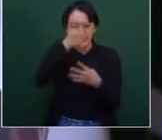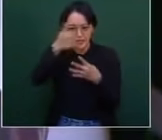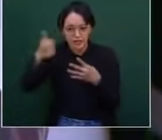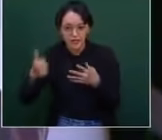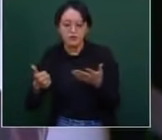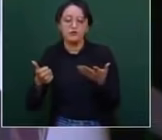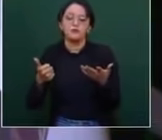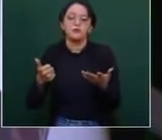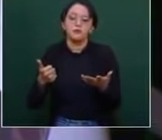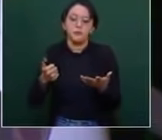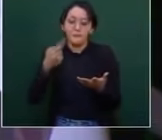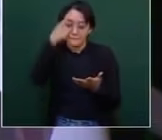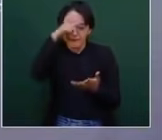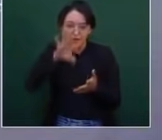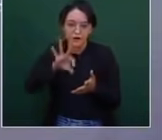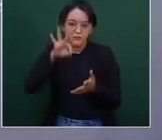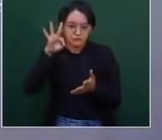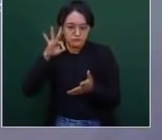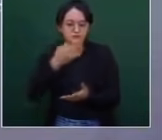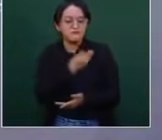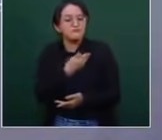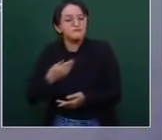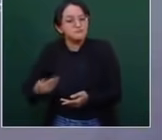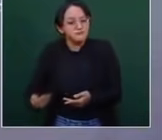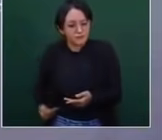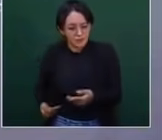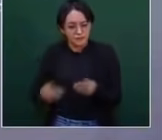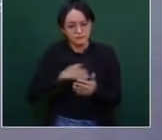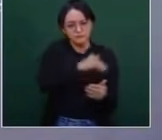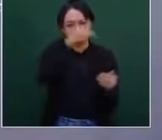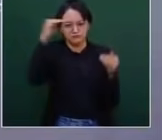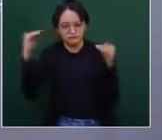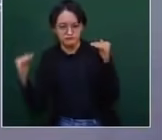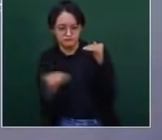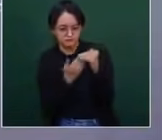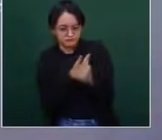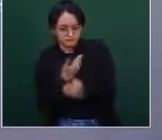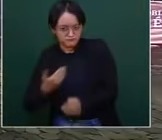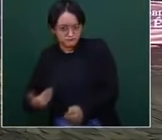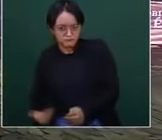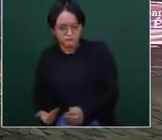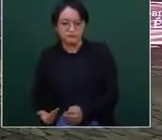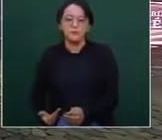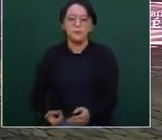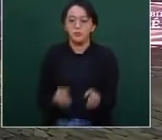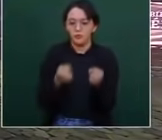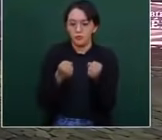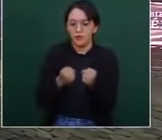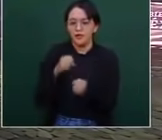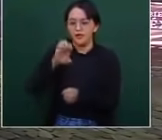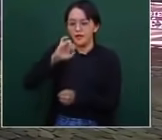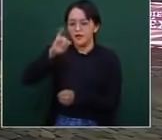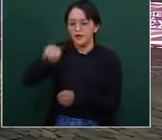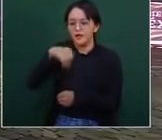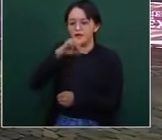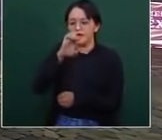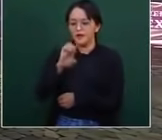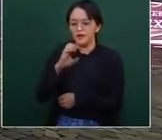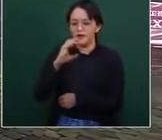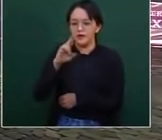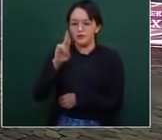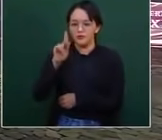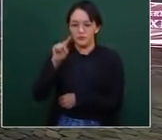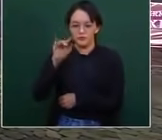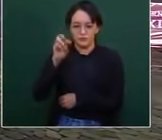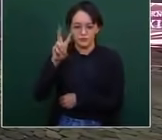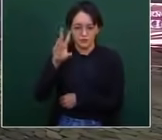estatales para elegir presidente y vicepresidente del Poder Ejecutivo de la Nación y